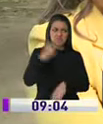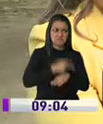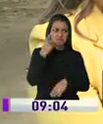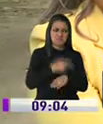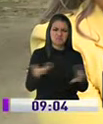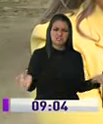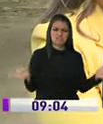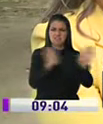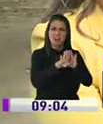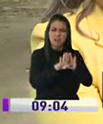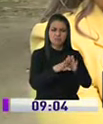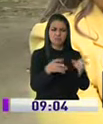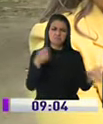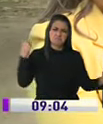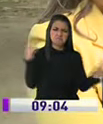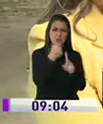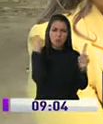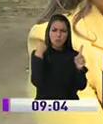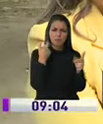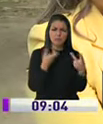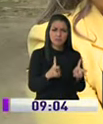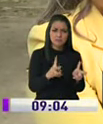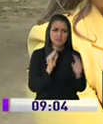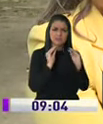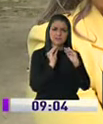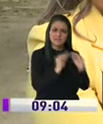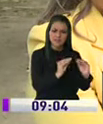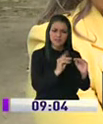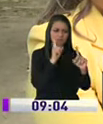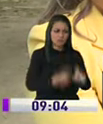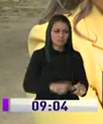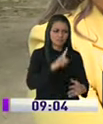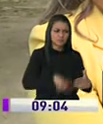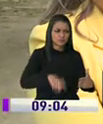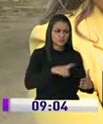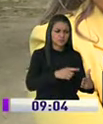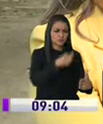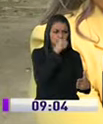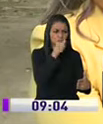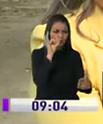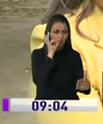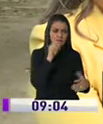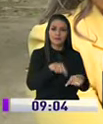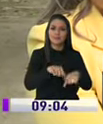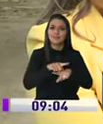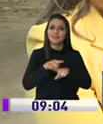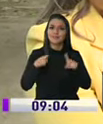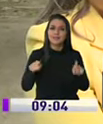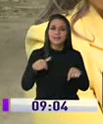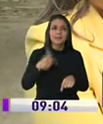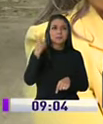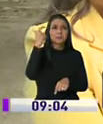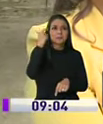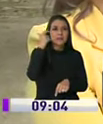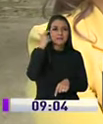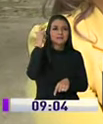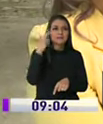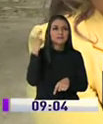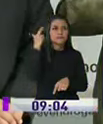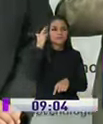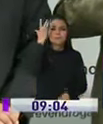nos encerraban, nos golpeaban y solo nos enseñaban a que no tenemos que consumir. En cambio, aquí nos enseñan a razonar por qué no